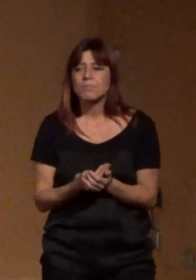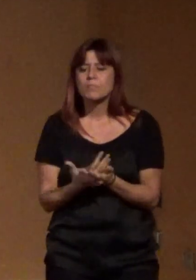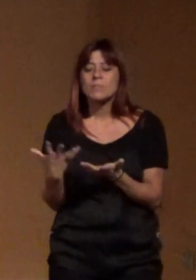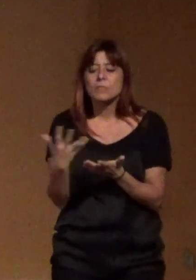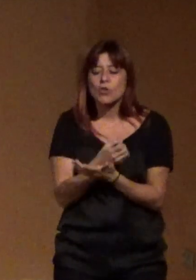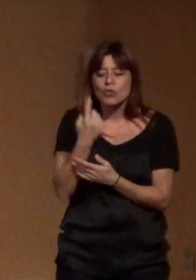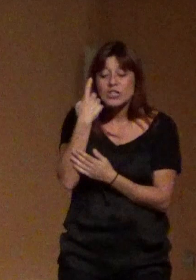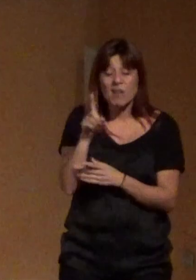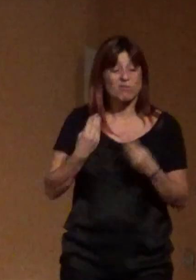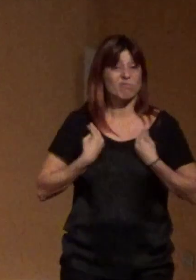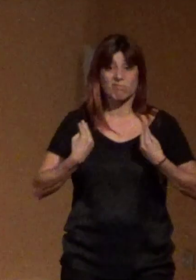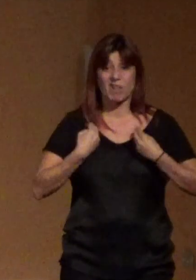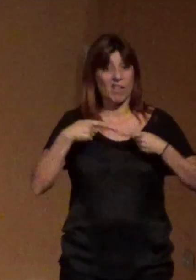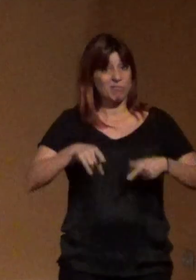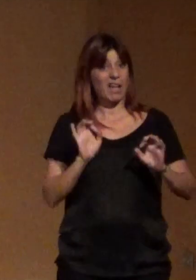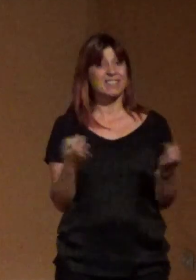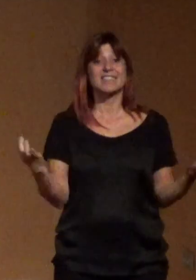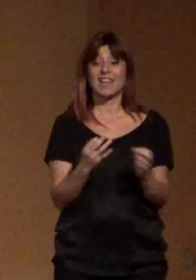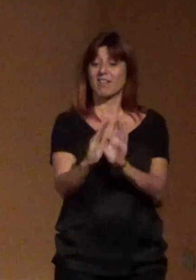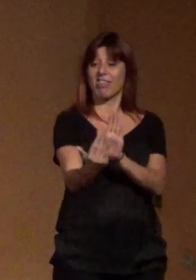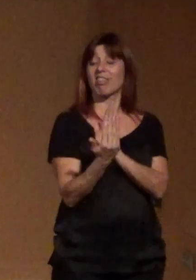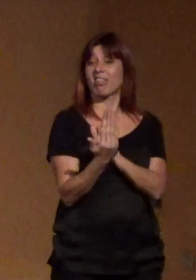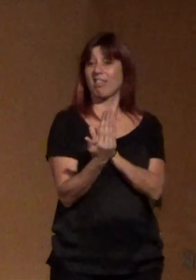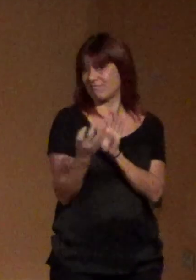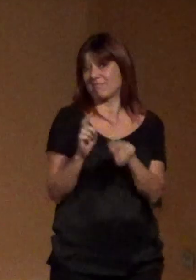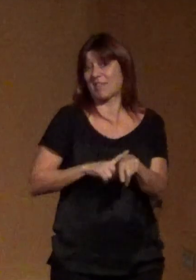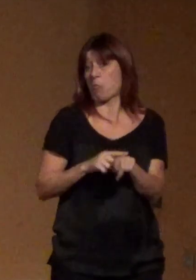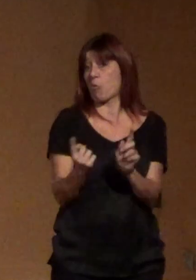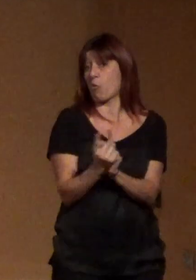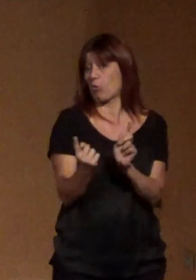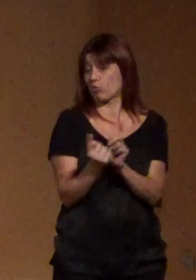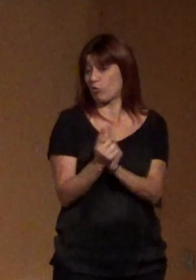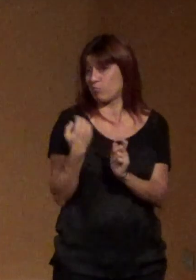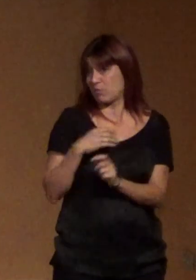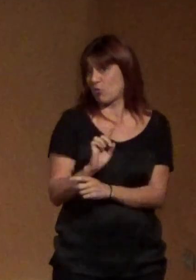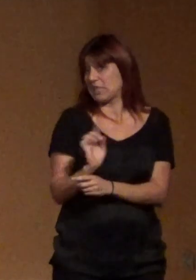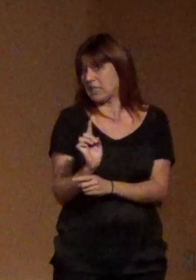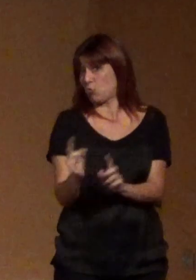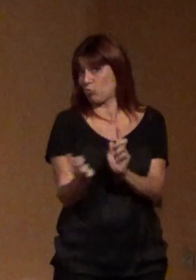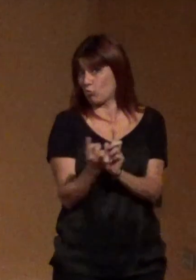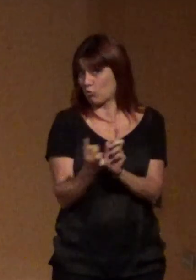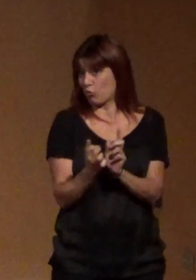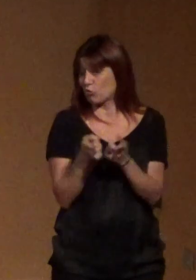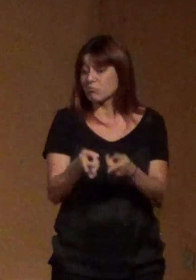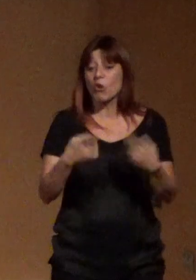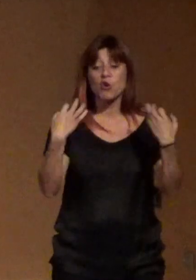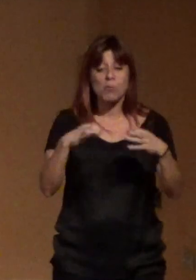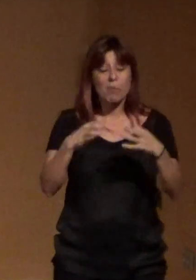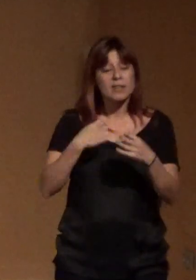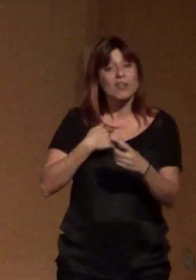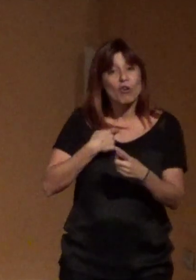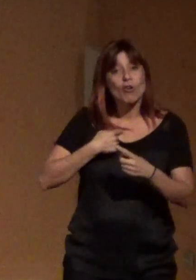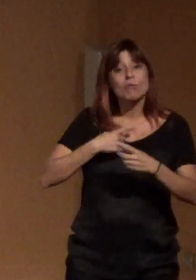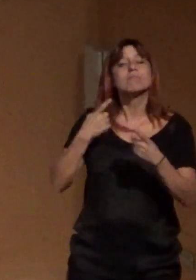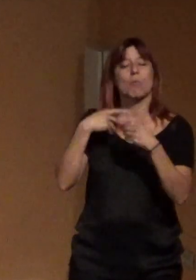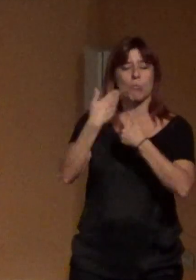ocurre importante en esta vida, ocurre en las distancias cortas, en los menos de 500 segundos, claro. Y eso se produce en cada momento que uno actúa elaborando un proceso de